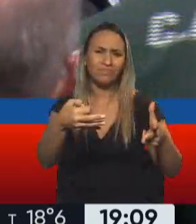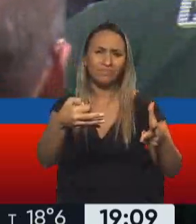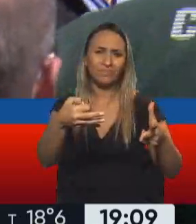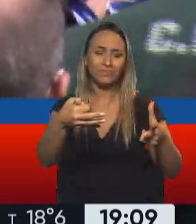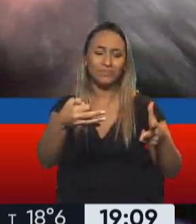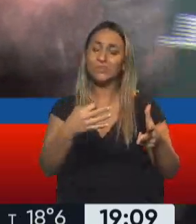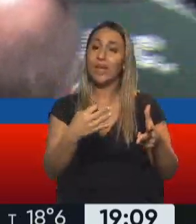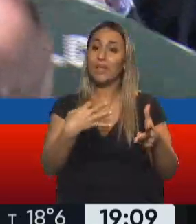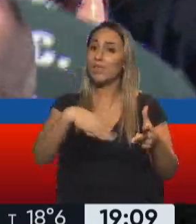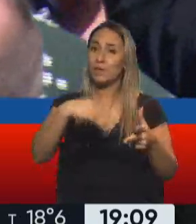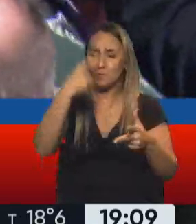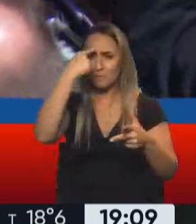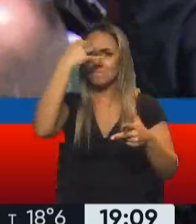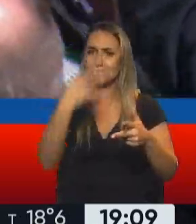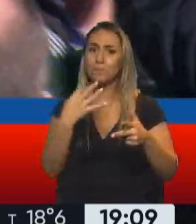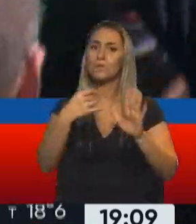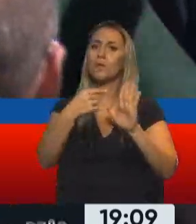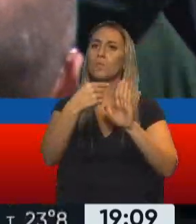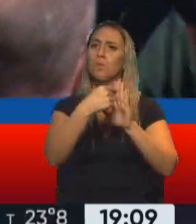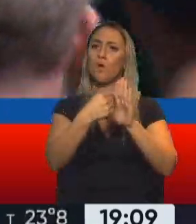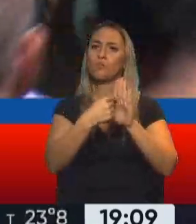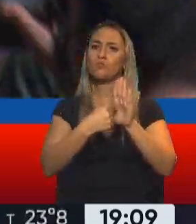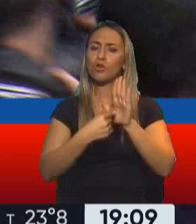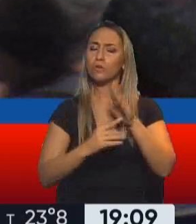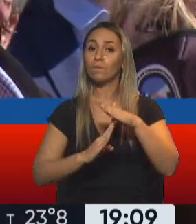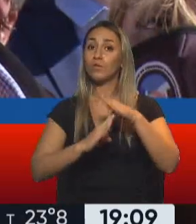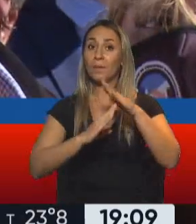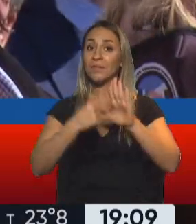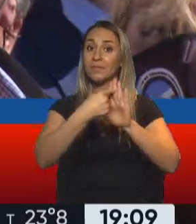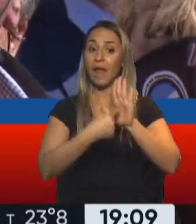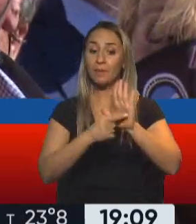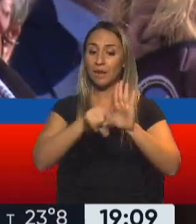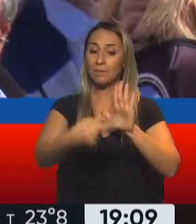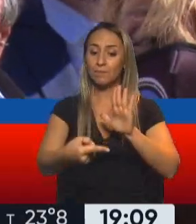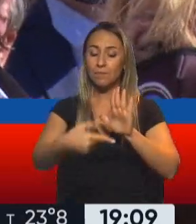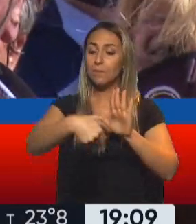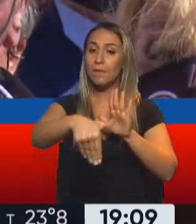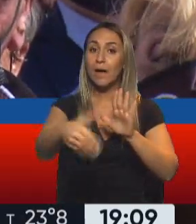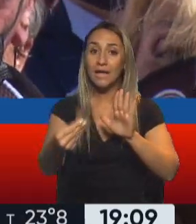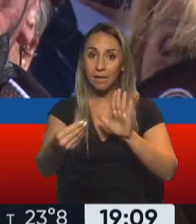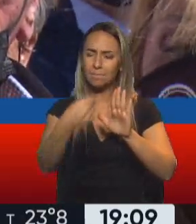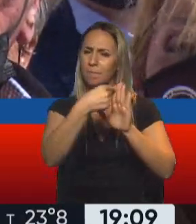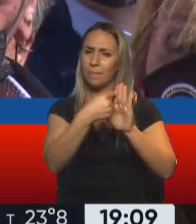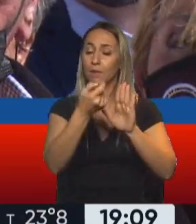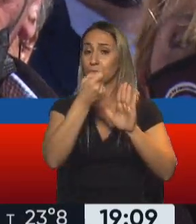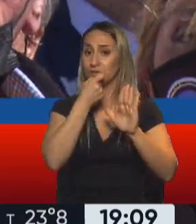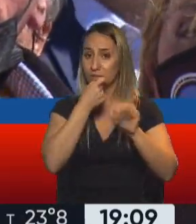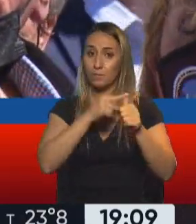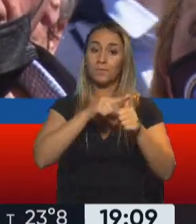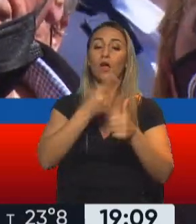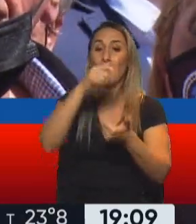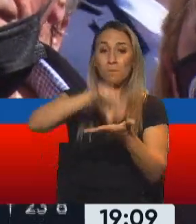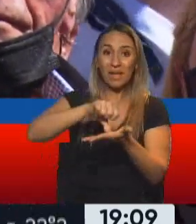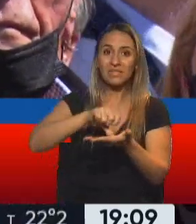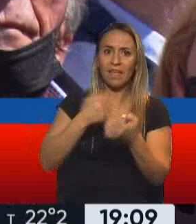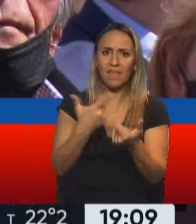tenemos que poner ejes centrales en la discusión social de lo que viene, que son un país que genere empleo,